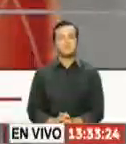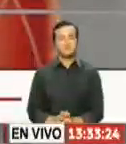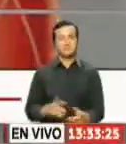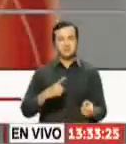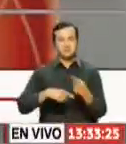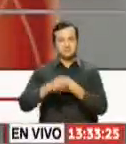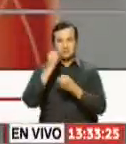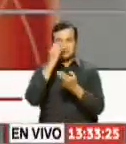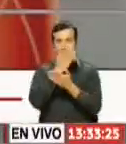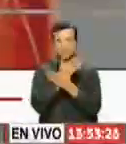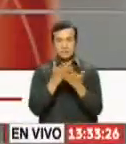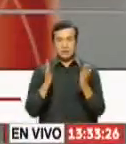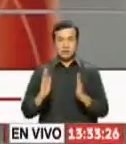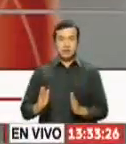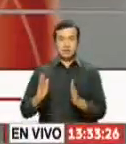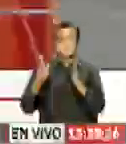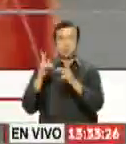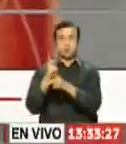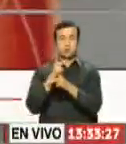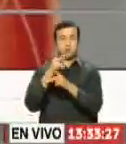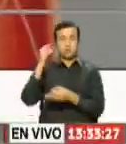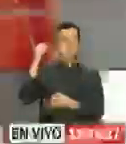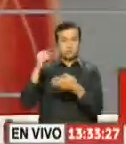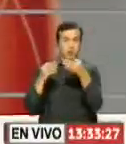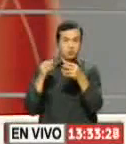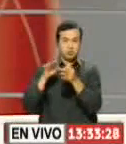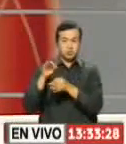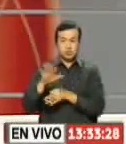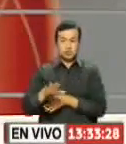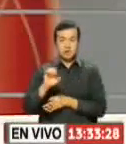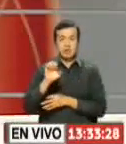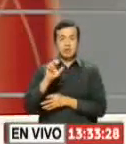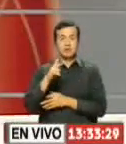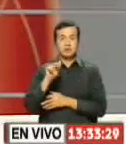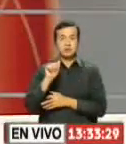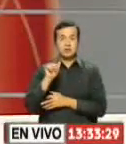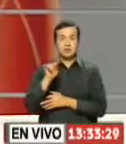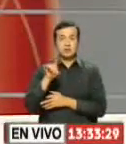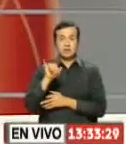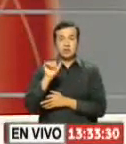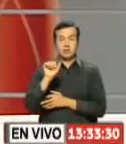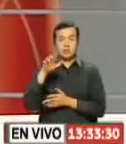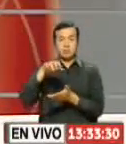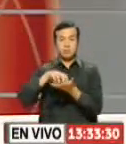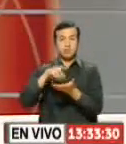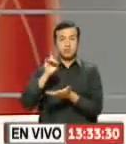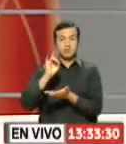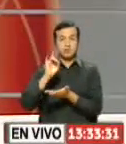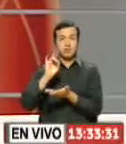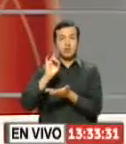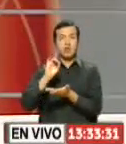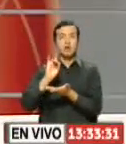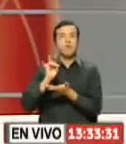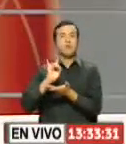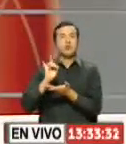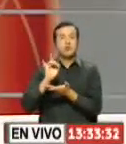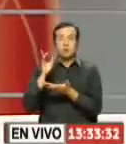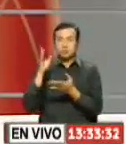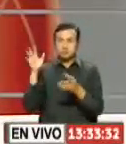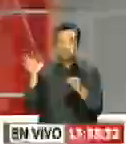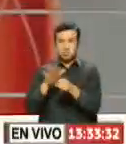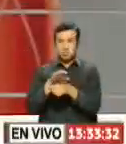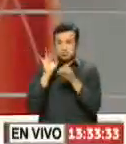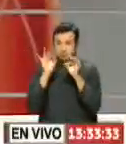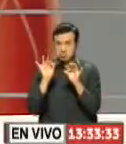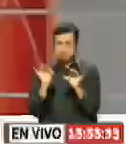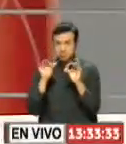Regresamos con más noticias. El edificio del Consejo de la Judicatura del Cantón Echandía, en la provincia de Bolívar, es subutilizado y no cumple a